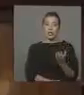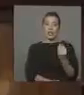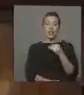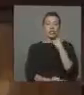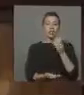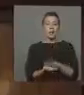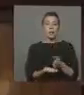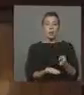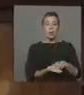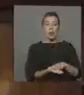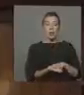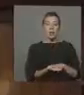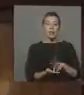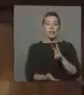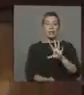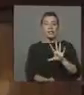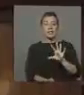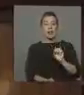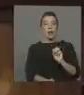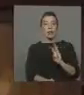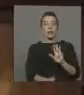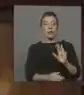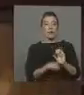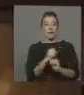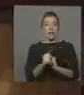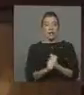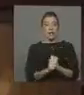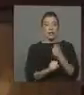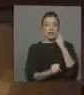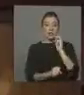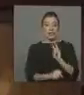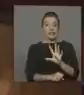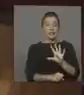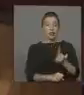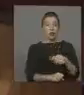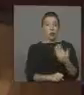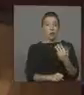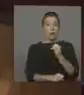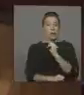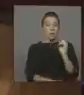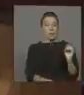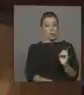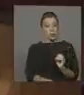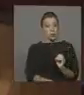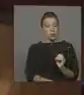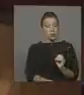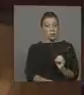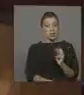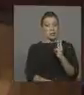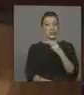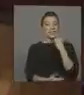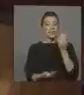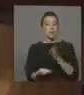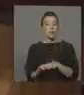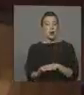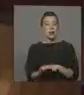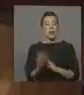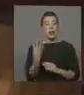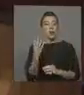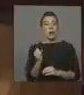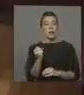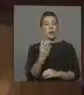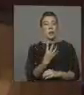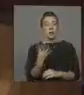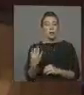14 defunciones entre los 35 y 39, que equivale al 25,9%, 3 defunciones entre los 40